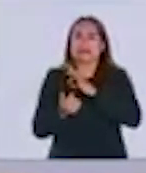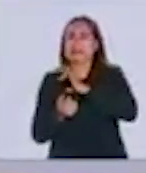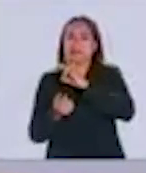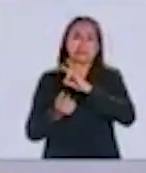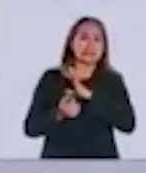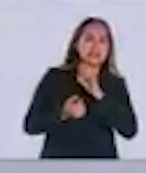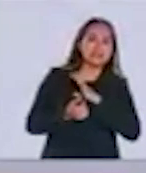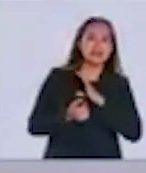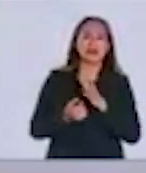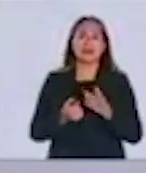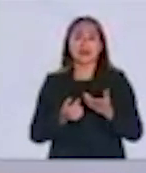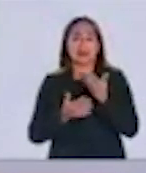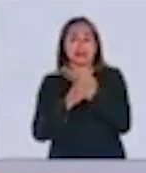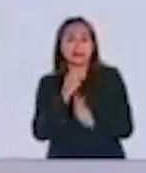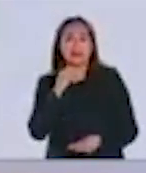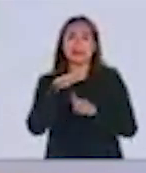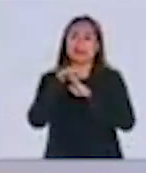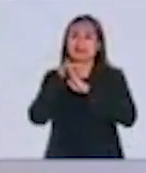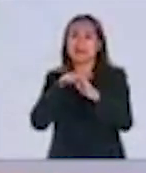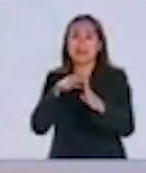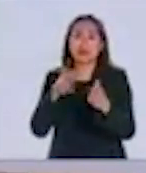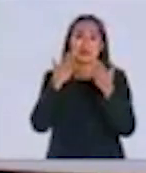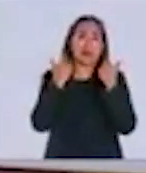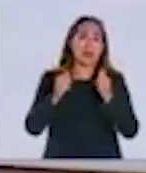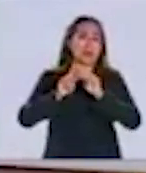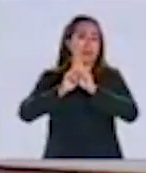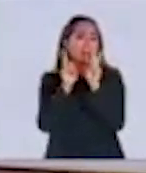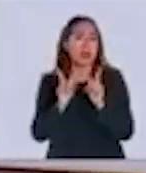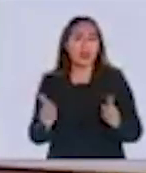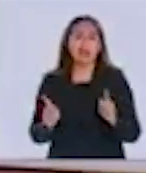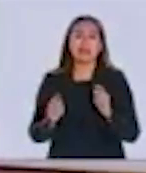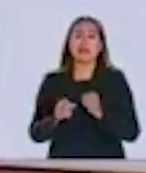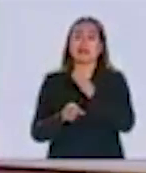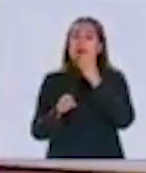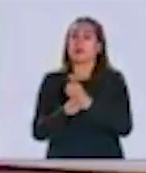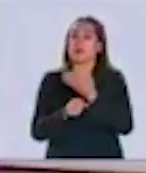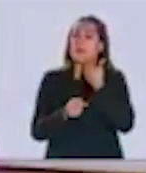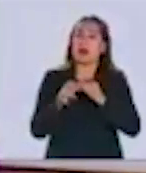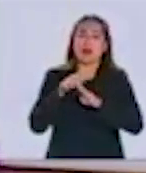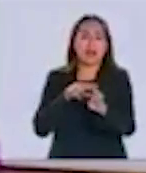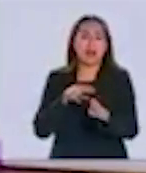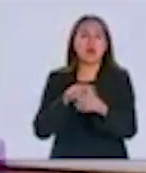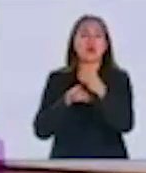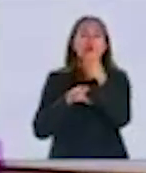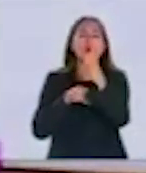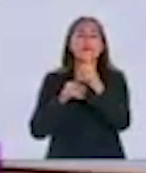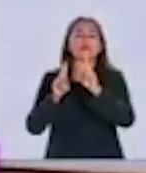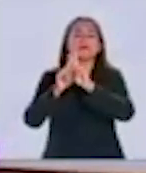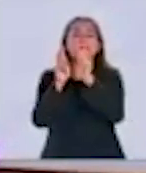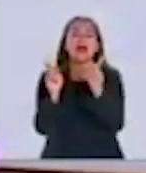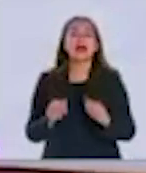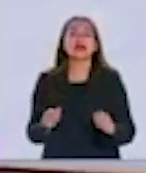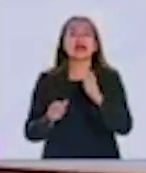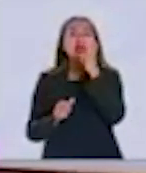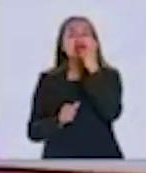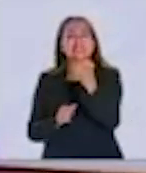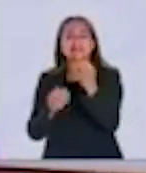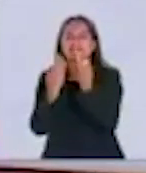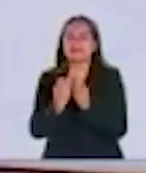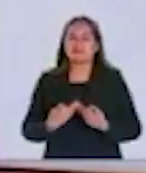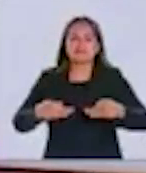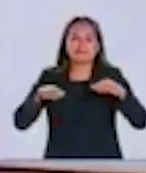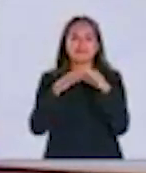emigrar porque su país no le da oportunidades la paz es mucho más que la ausencia de conflicto la paz es